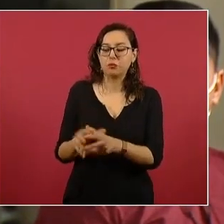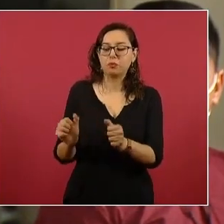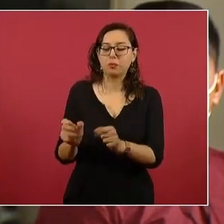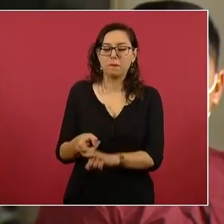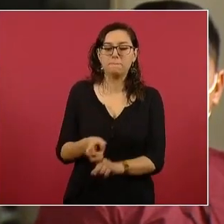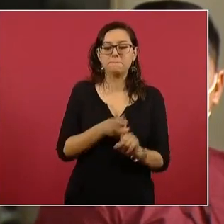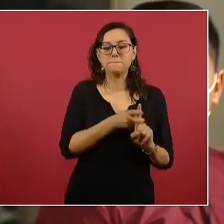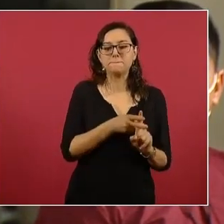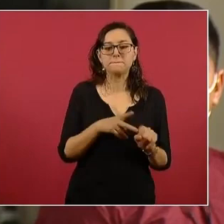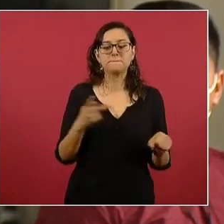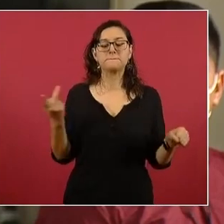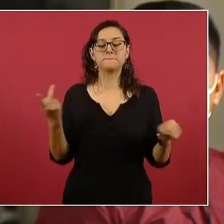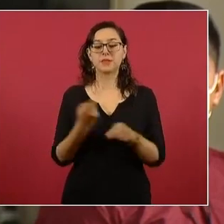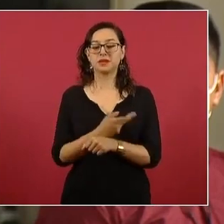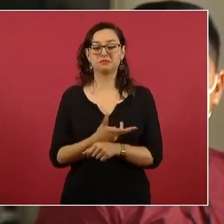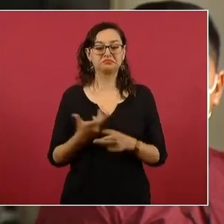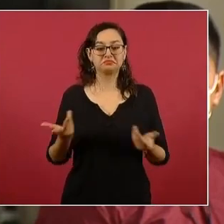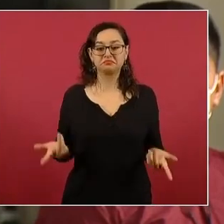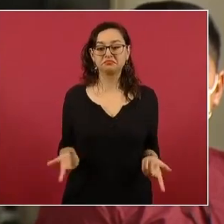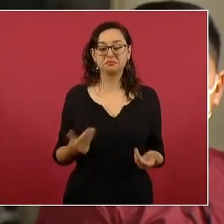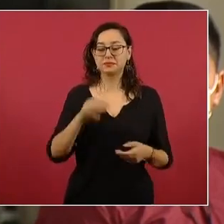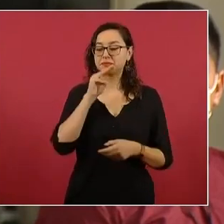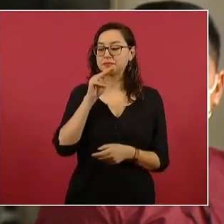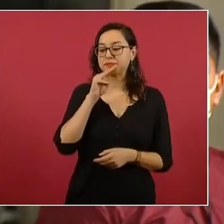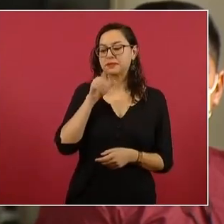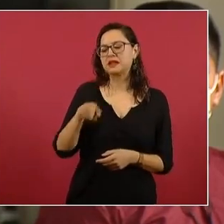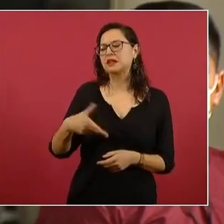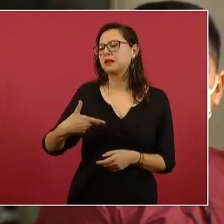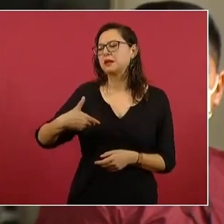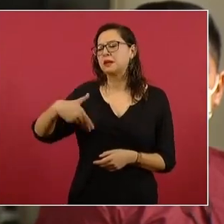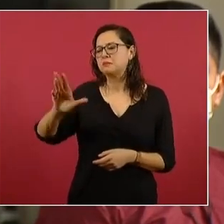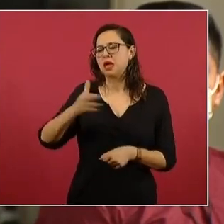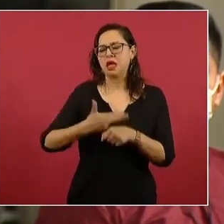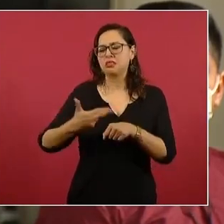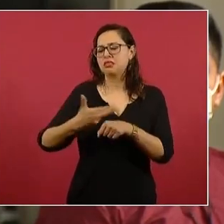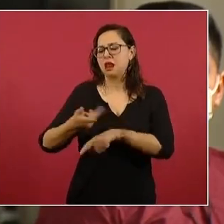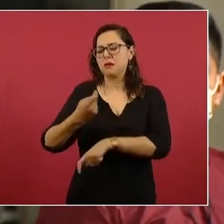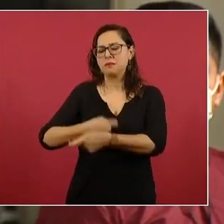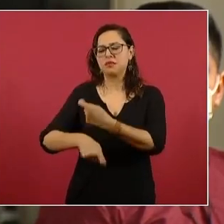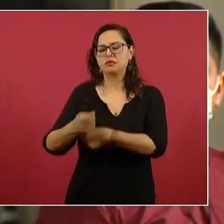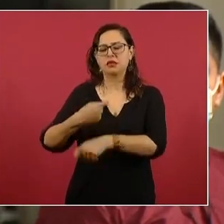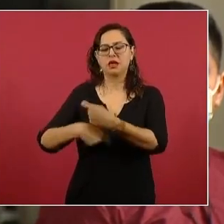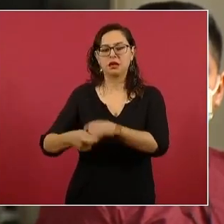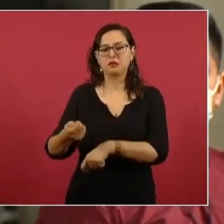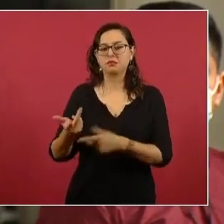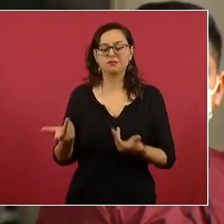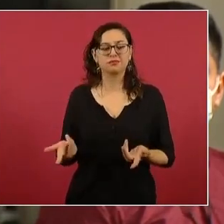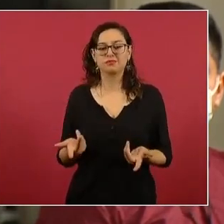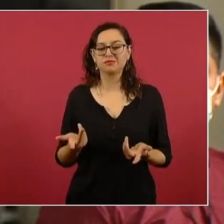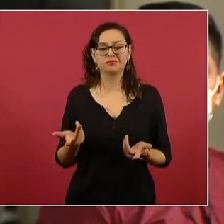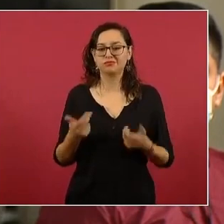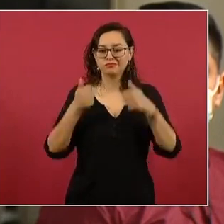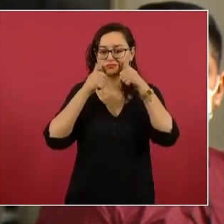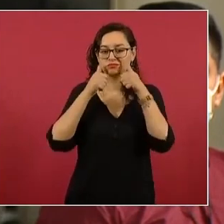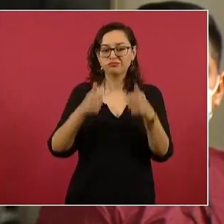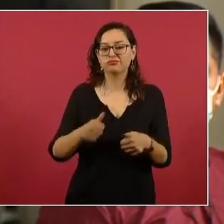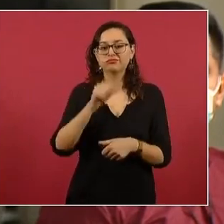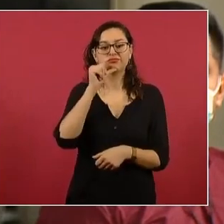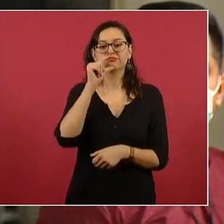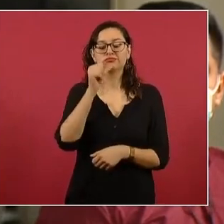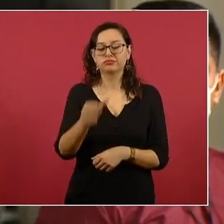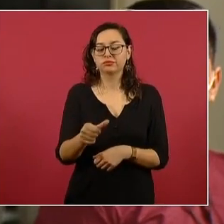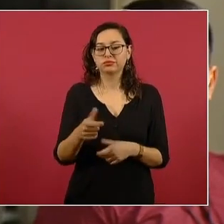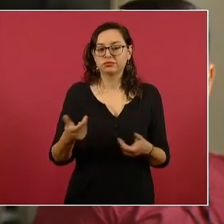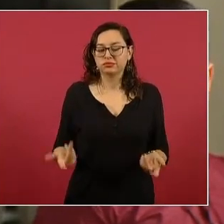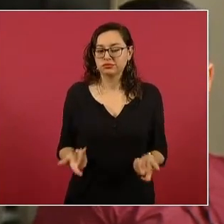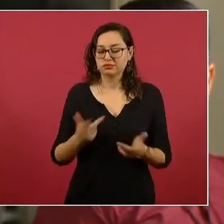vicaria y las autoridades simplemente mandan a las madres a que se distraigan en trámites administrativos por incapacidad técnica y de personal. No